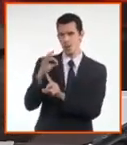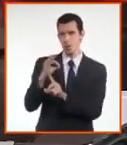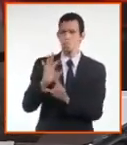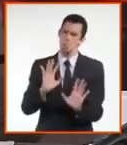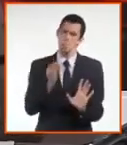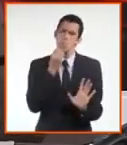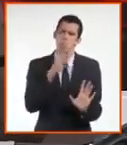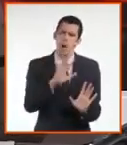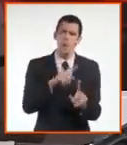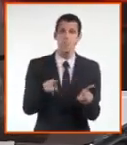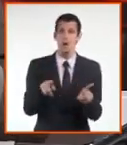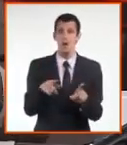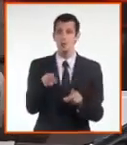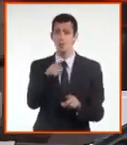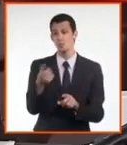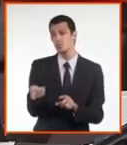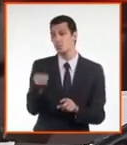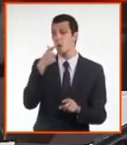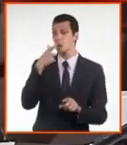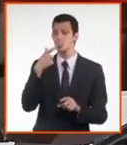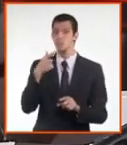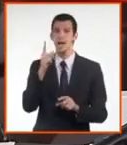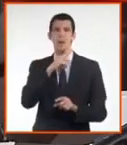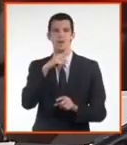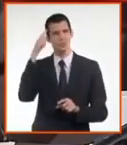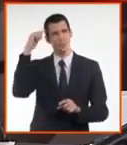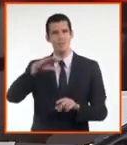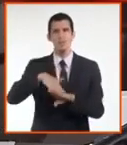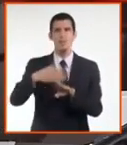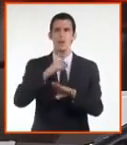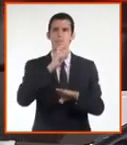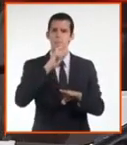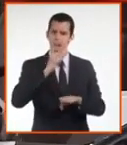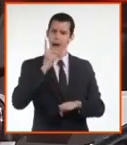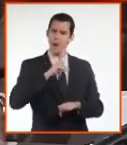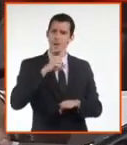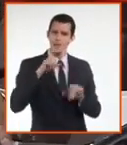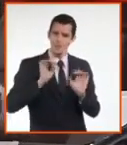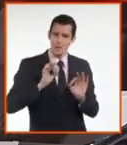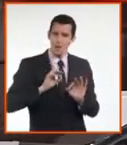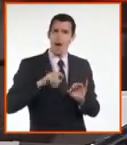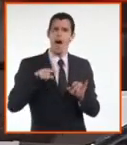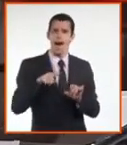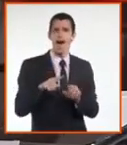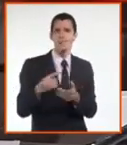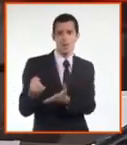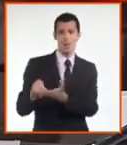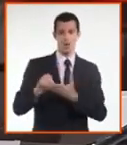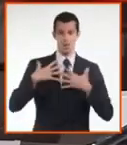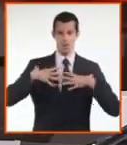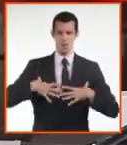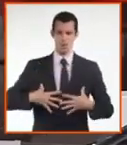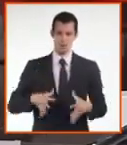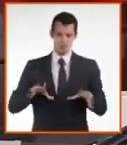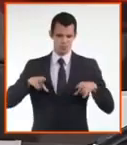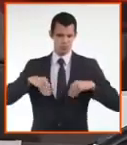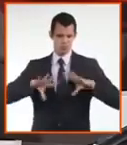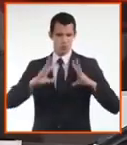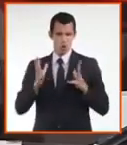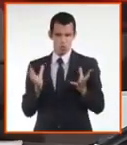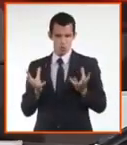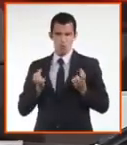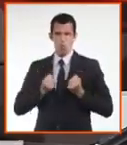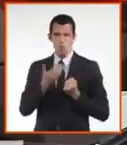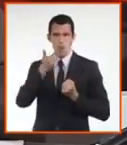nivel de complejidad que lleva de la logística a veces se hace muy difícil por el tema de la